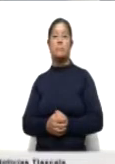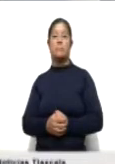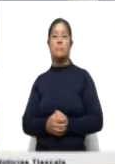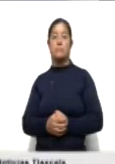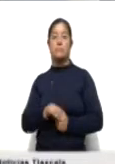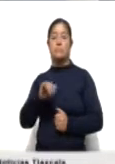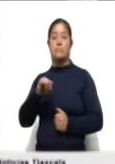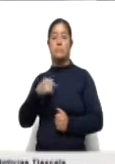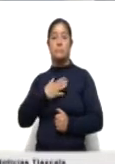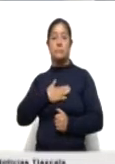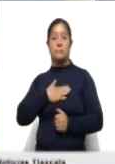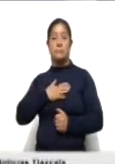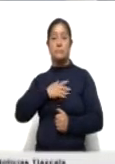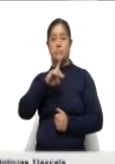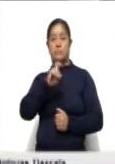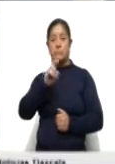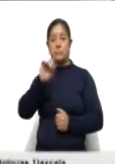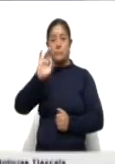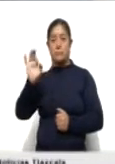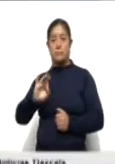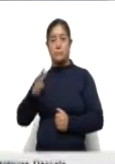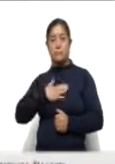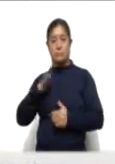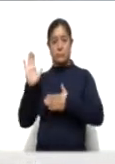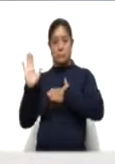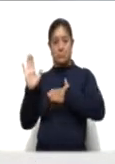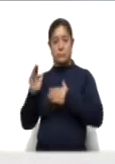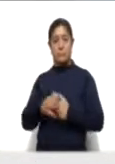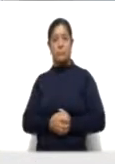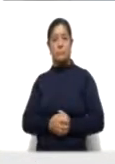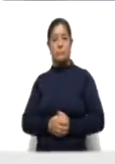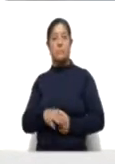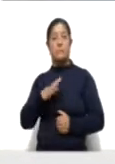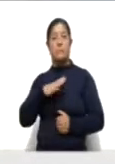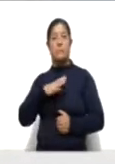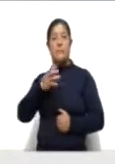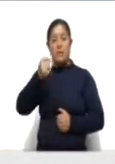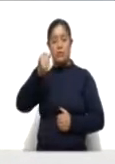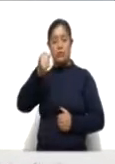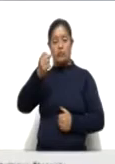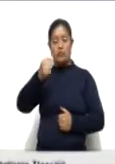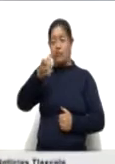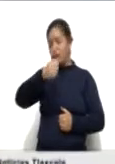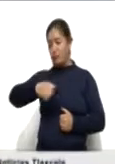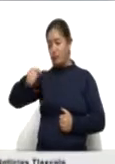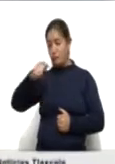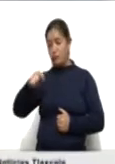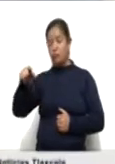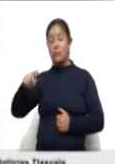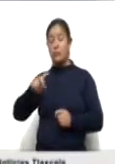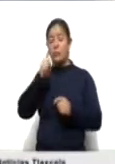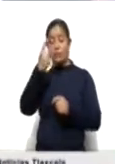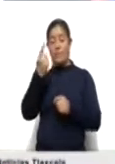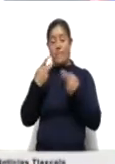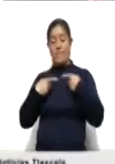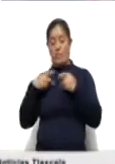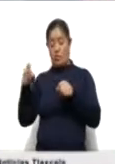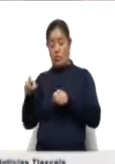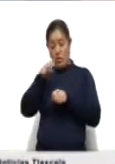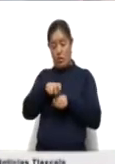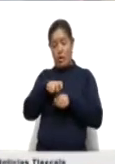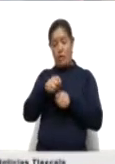100% protegido al pasaje y a la ciudadanía. Tenemos el desinfectante y lo que es el